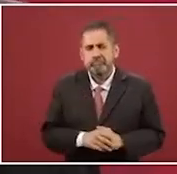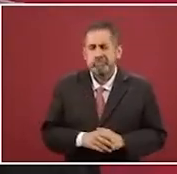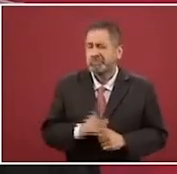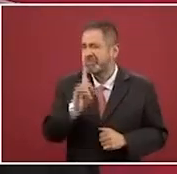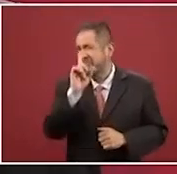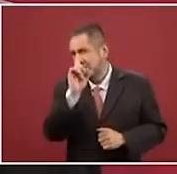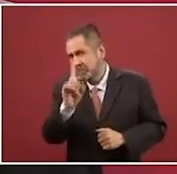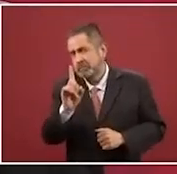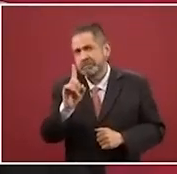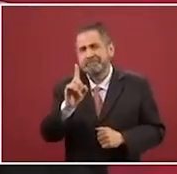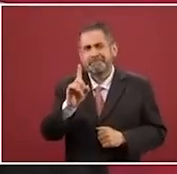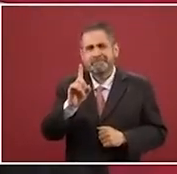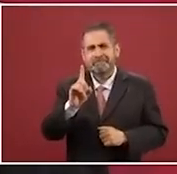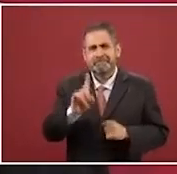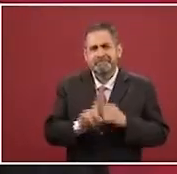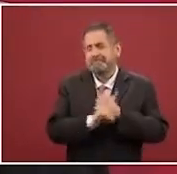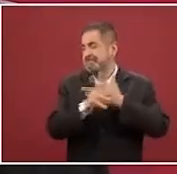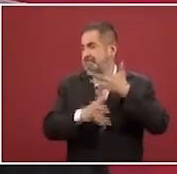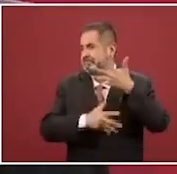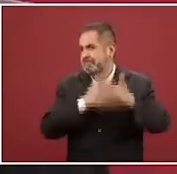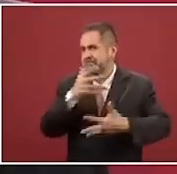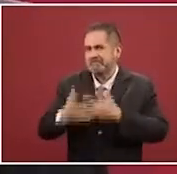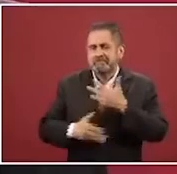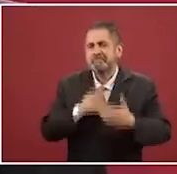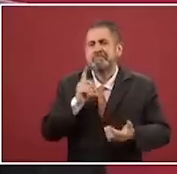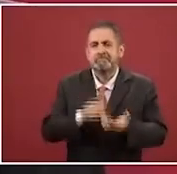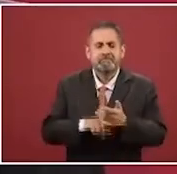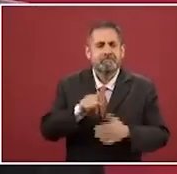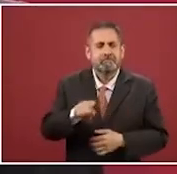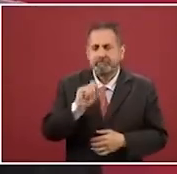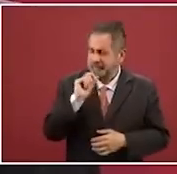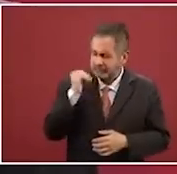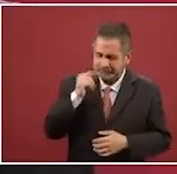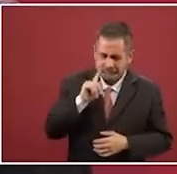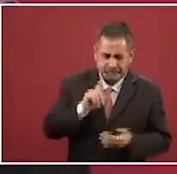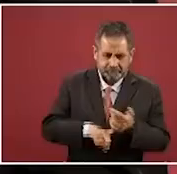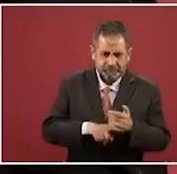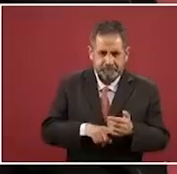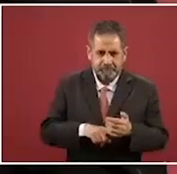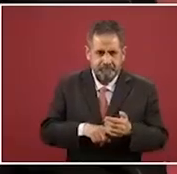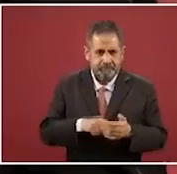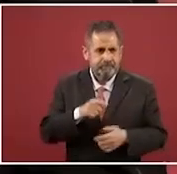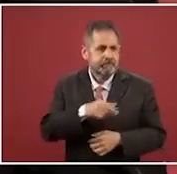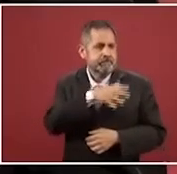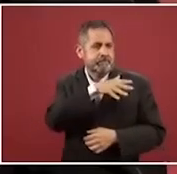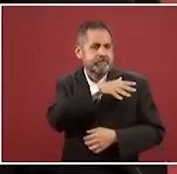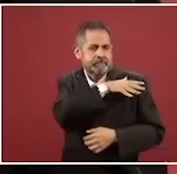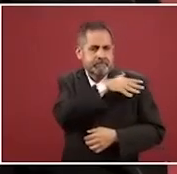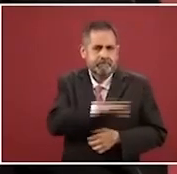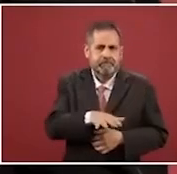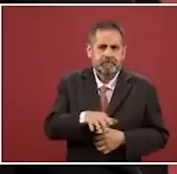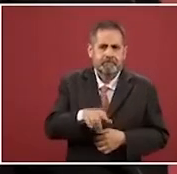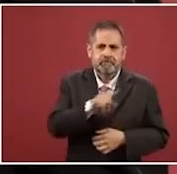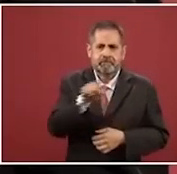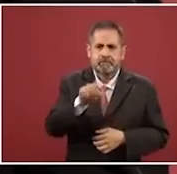más reciente fue la del general Zedillo.